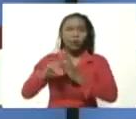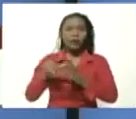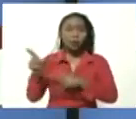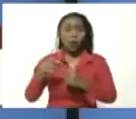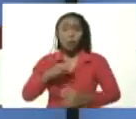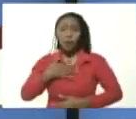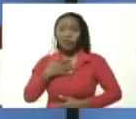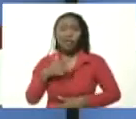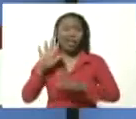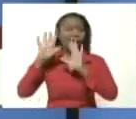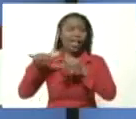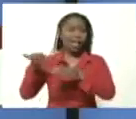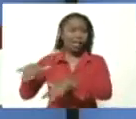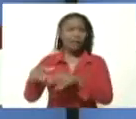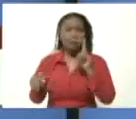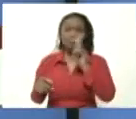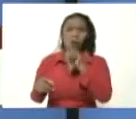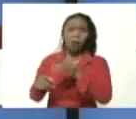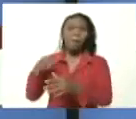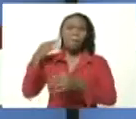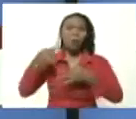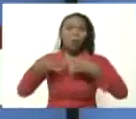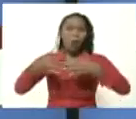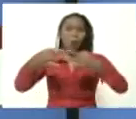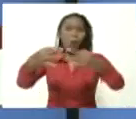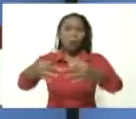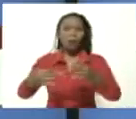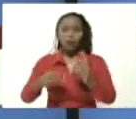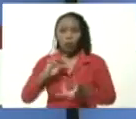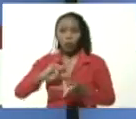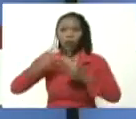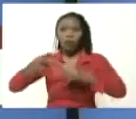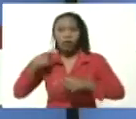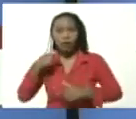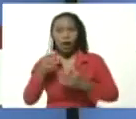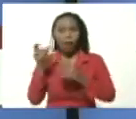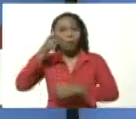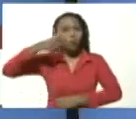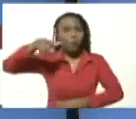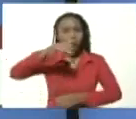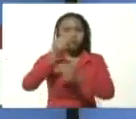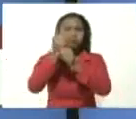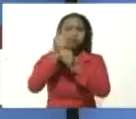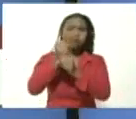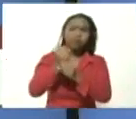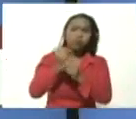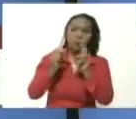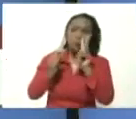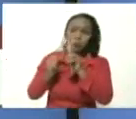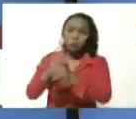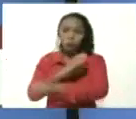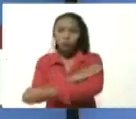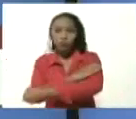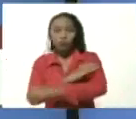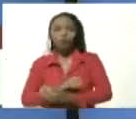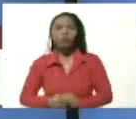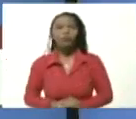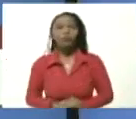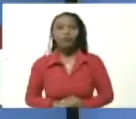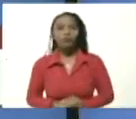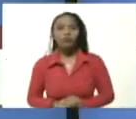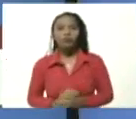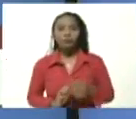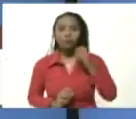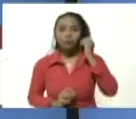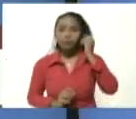estar asqueada de ver allí lo contrario a lo que el pueblo espera. O lo que el pueblo opositor esperaba. Con respecto